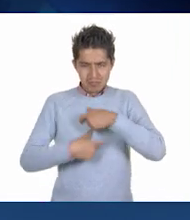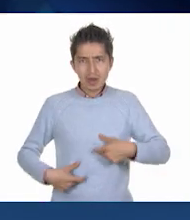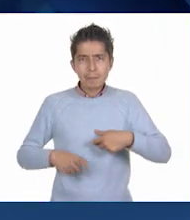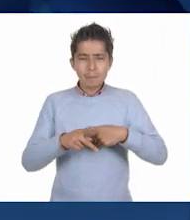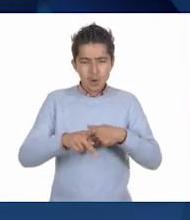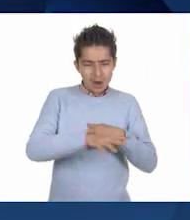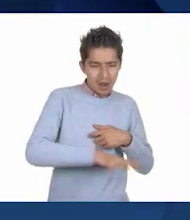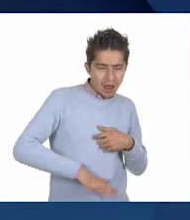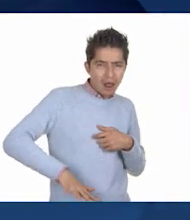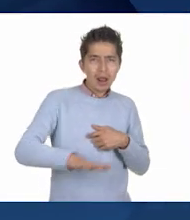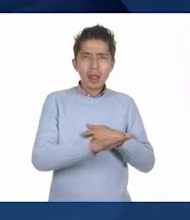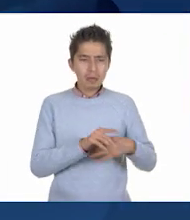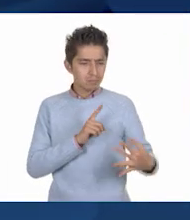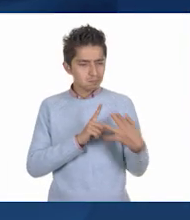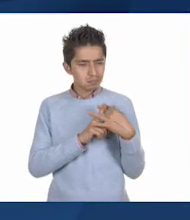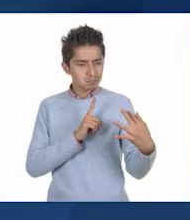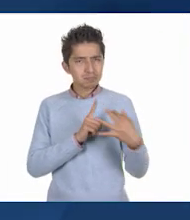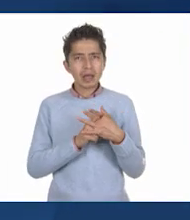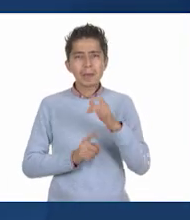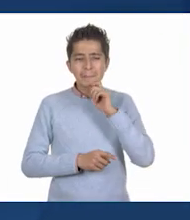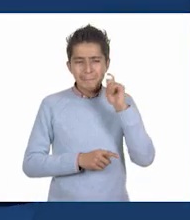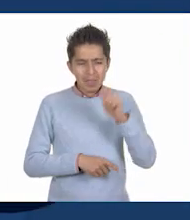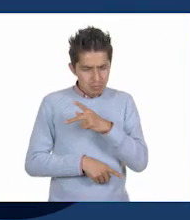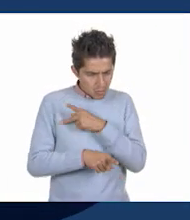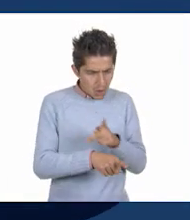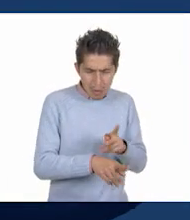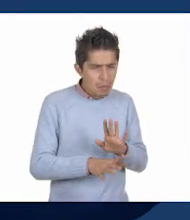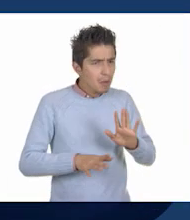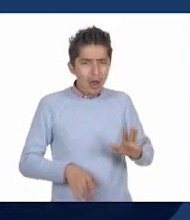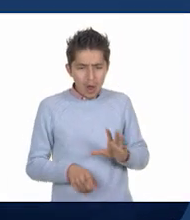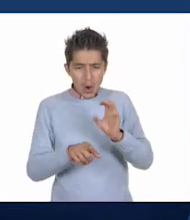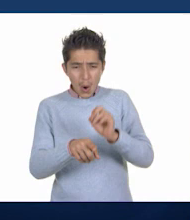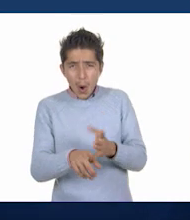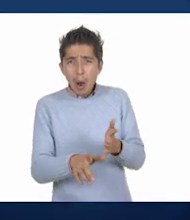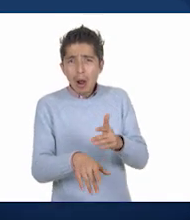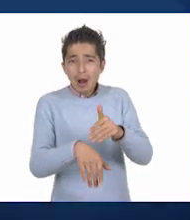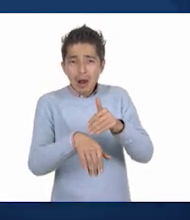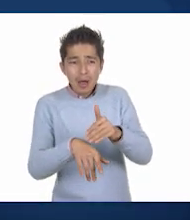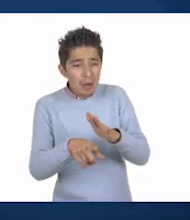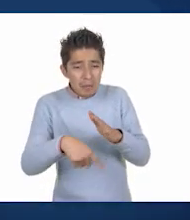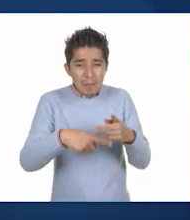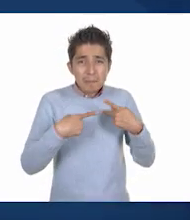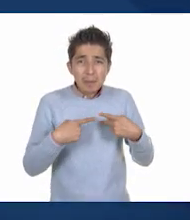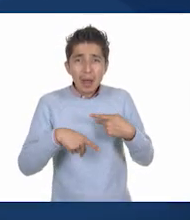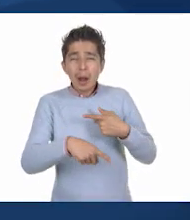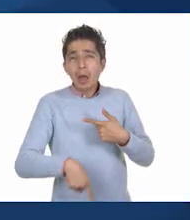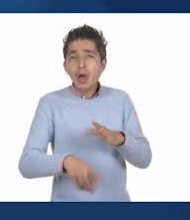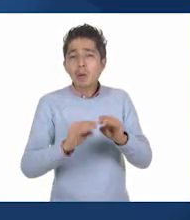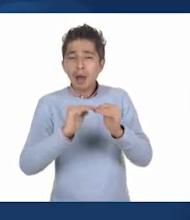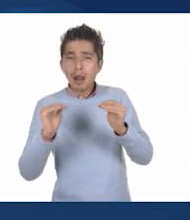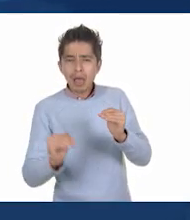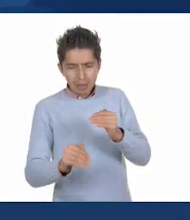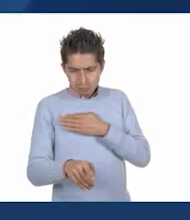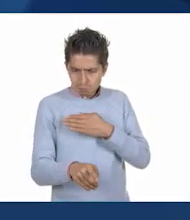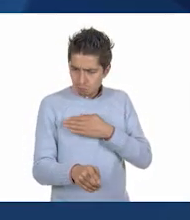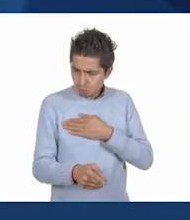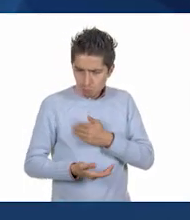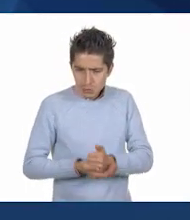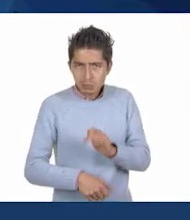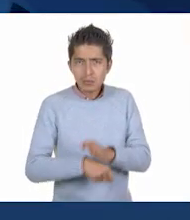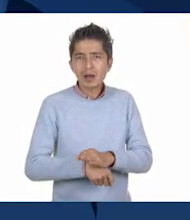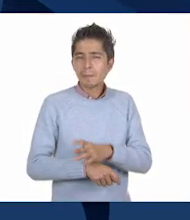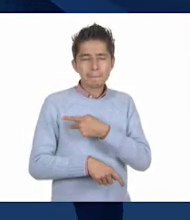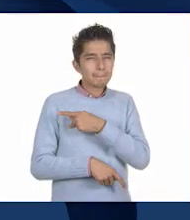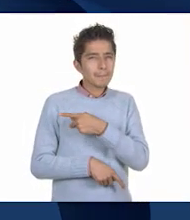pueblo, de la amistad al pobre, de la compasión al desvalido. Era el recuerdo nunca borrado, pobre imbécil